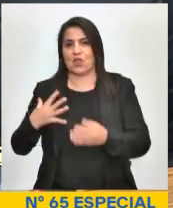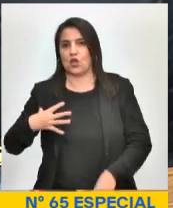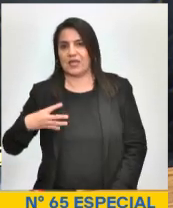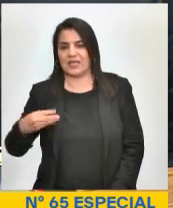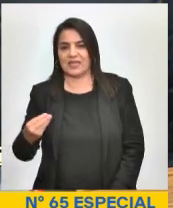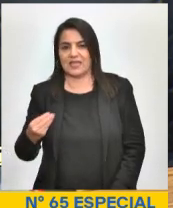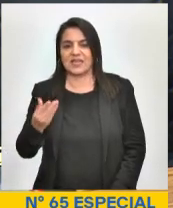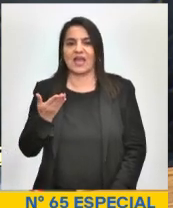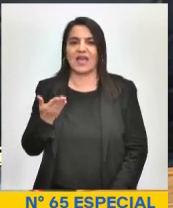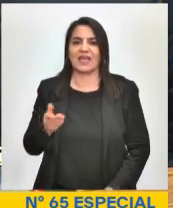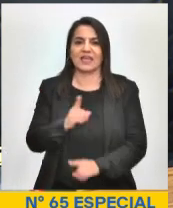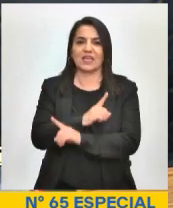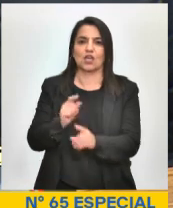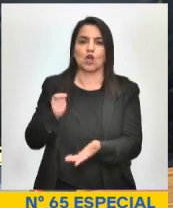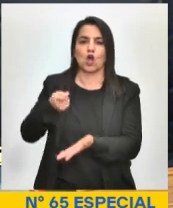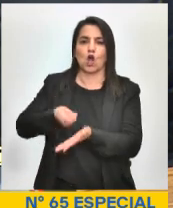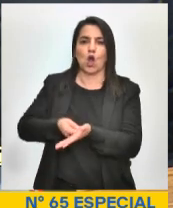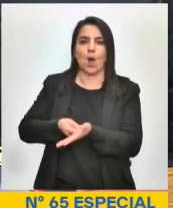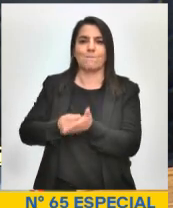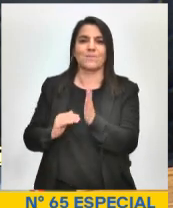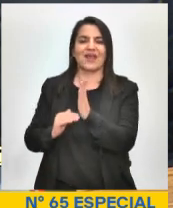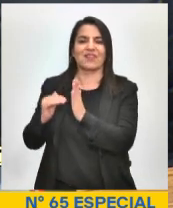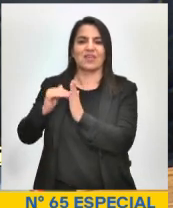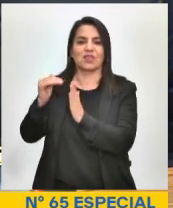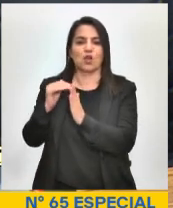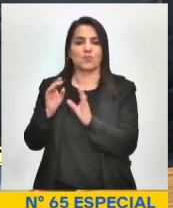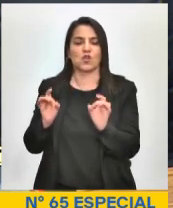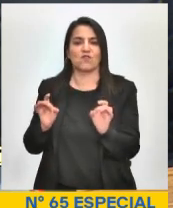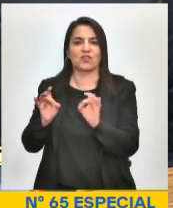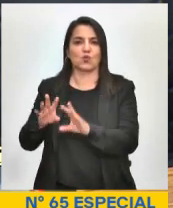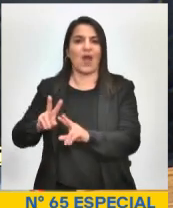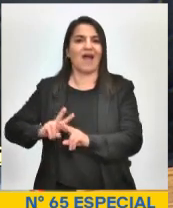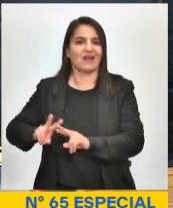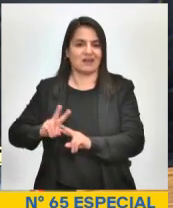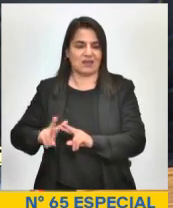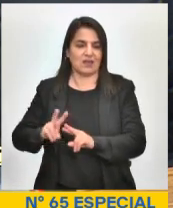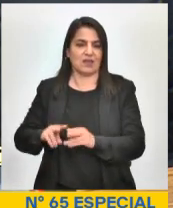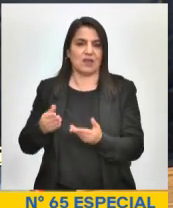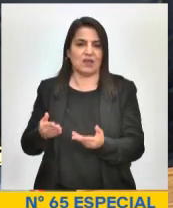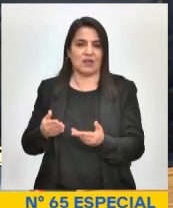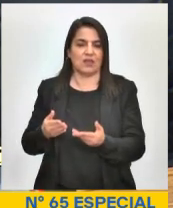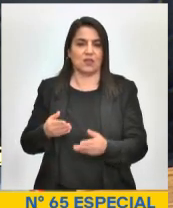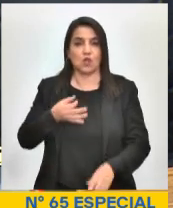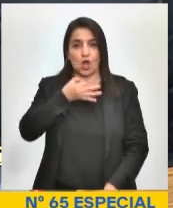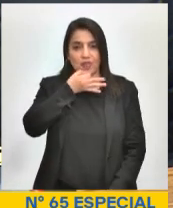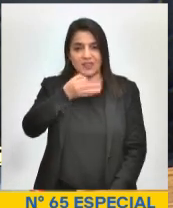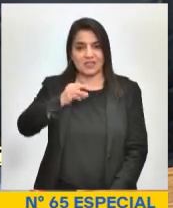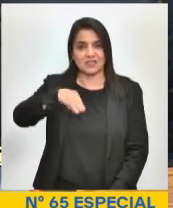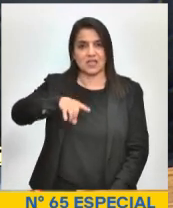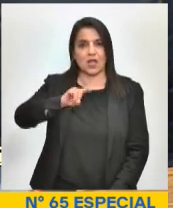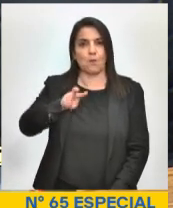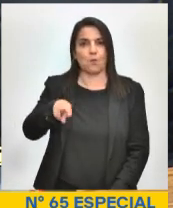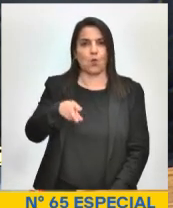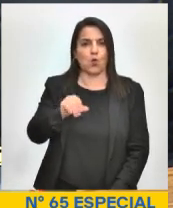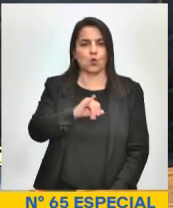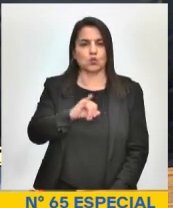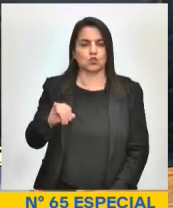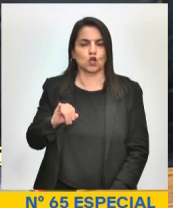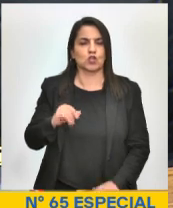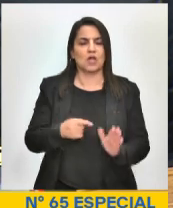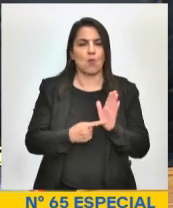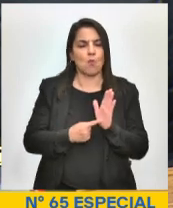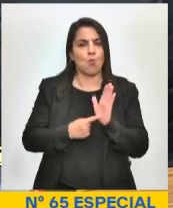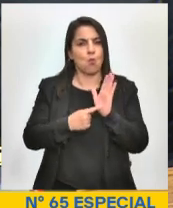es que no adquiera departamentos por cuanto es una eventualidad su arriendo. Las afirmaciones del juez Muñoz revelan el conocimiento, más allá de toda